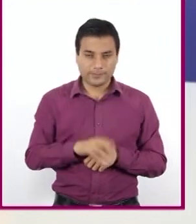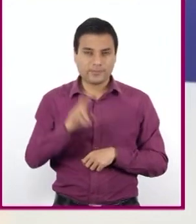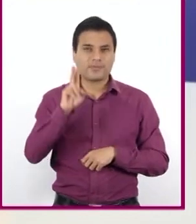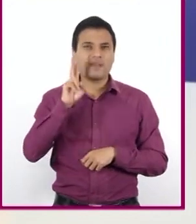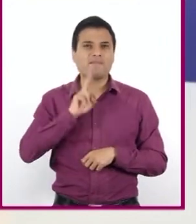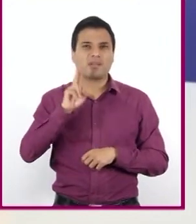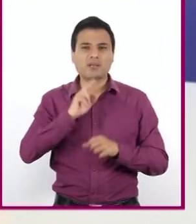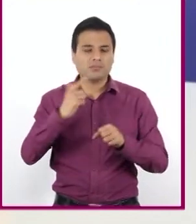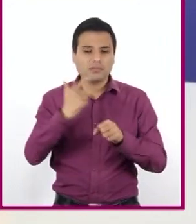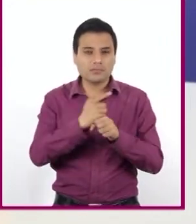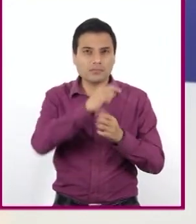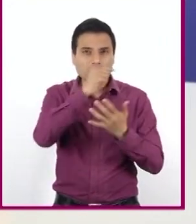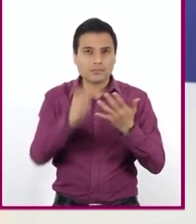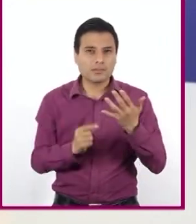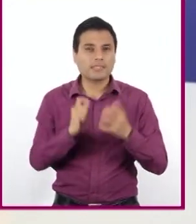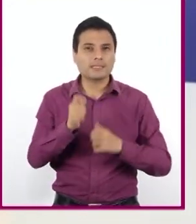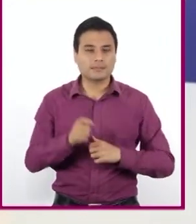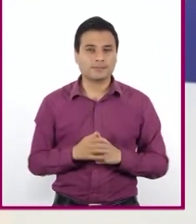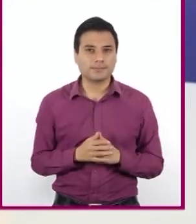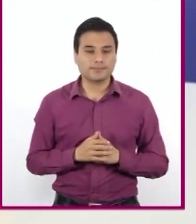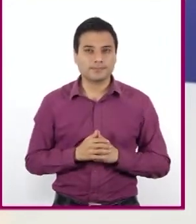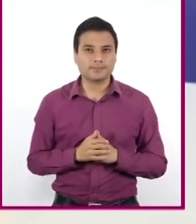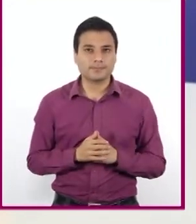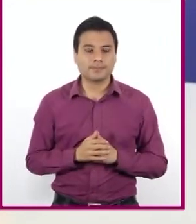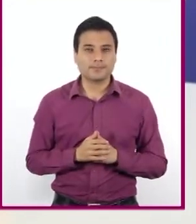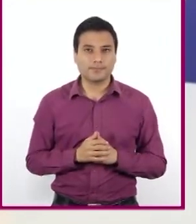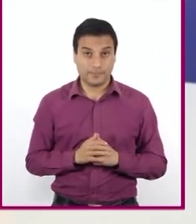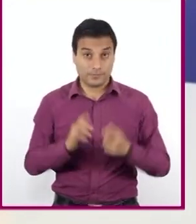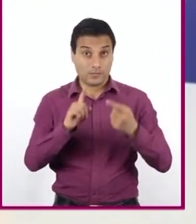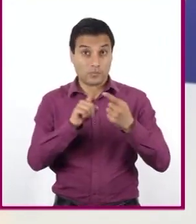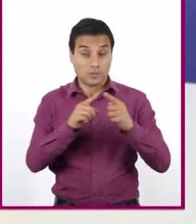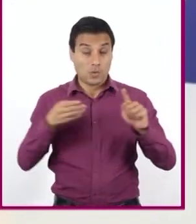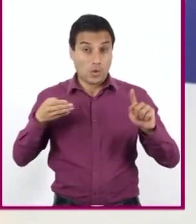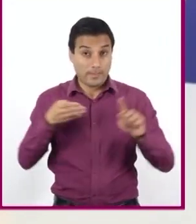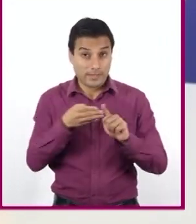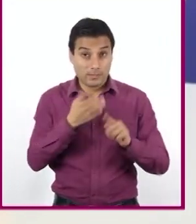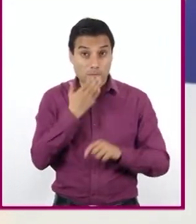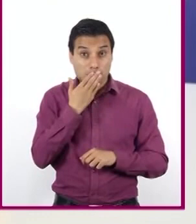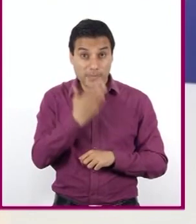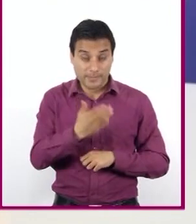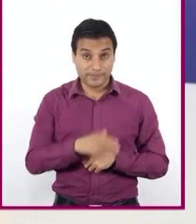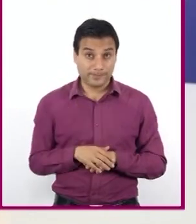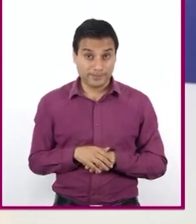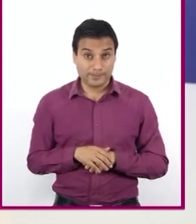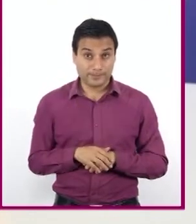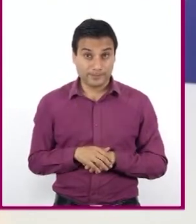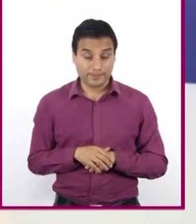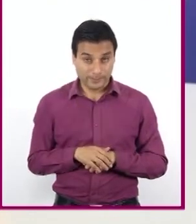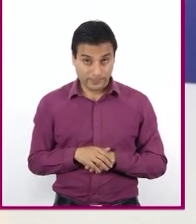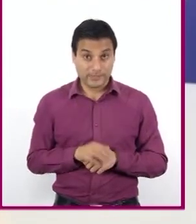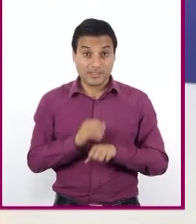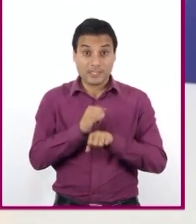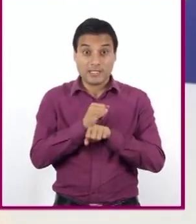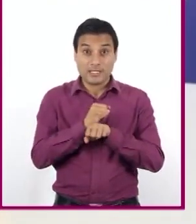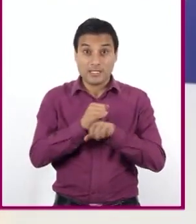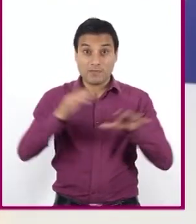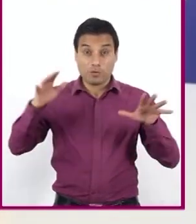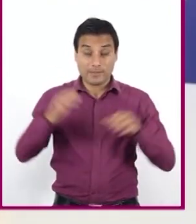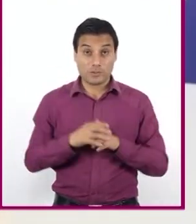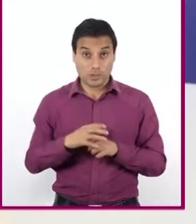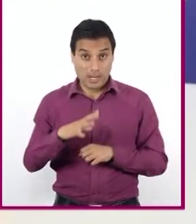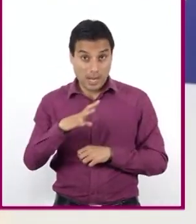siguiente. Alcance de los objetivos. si la información con la que se cuenta